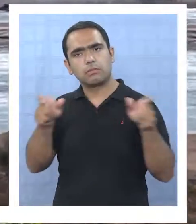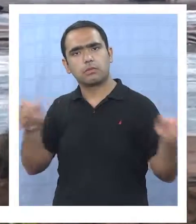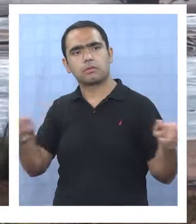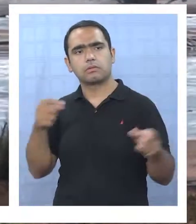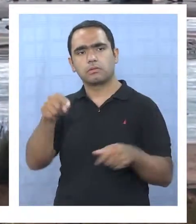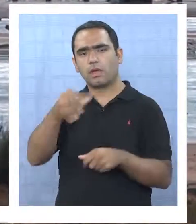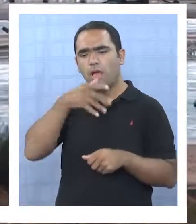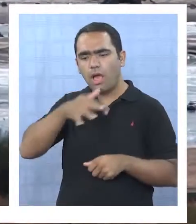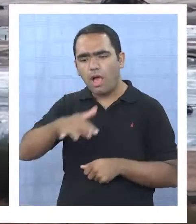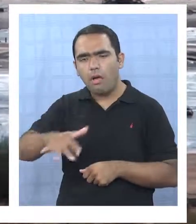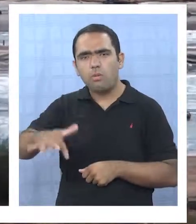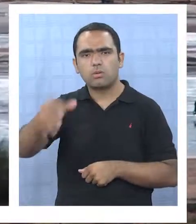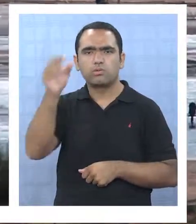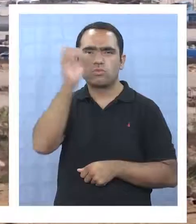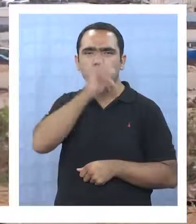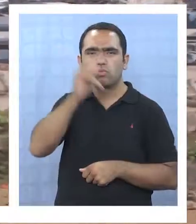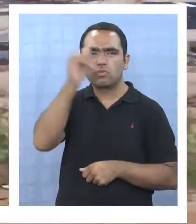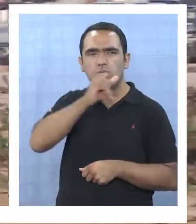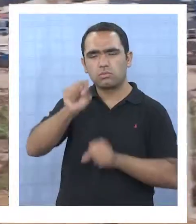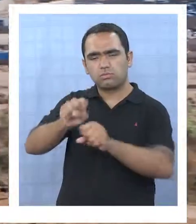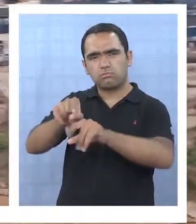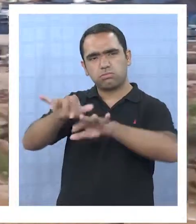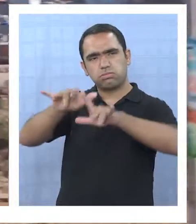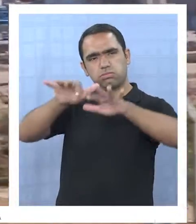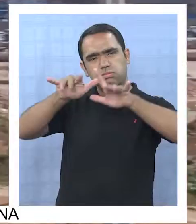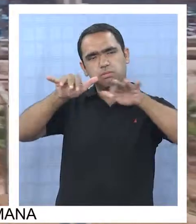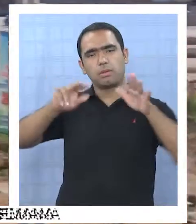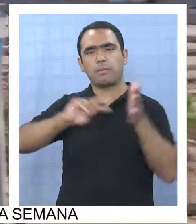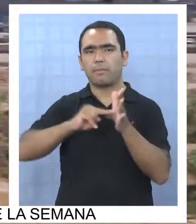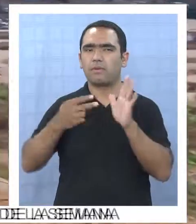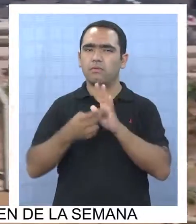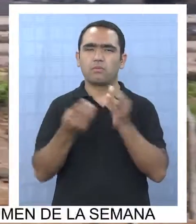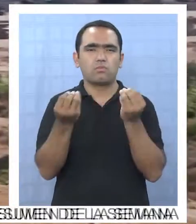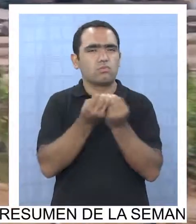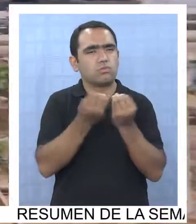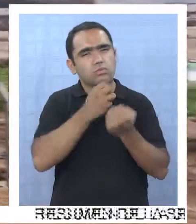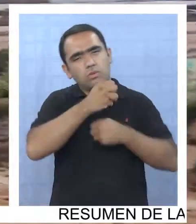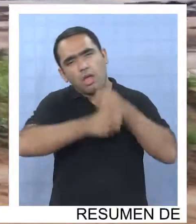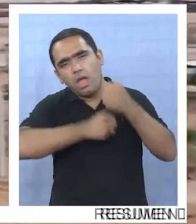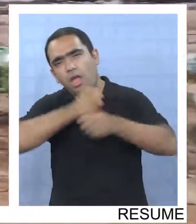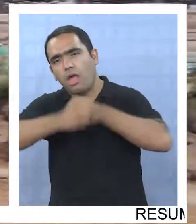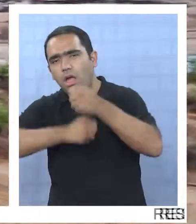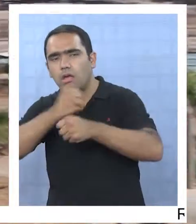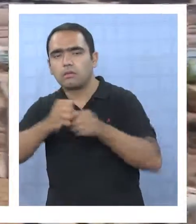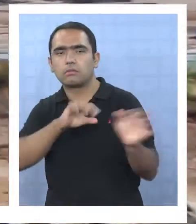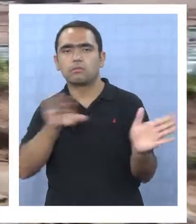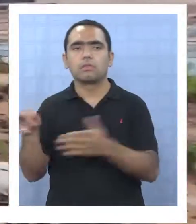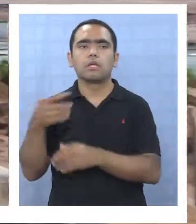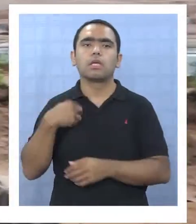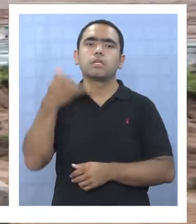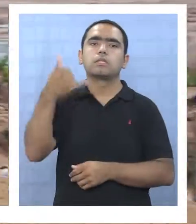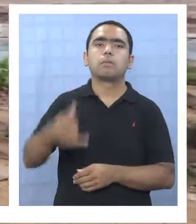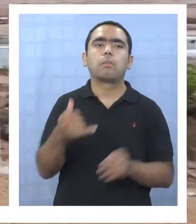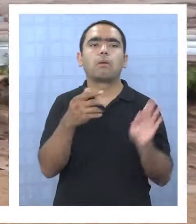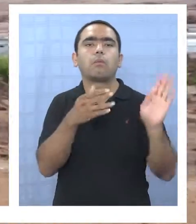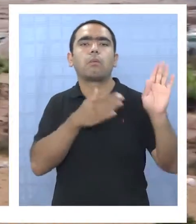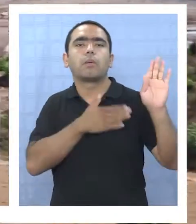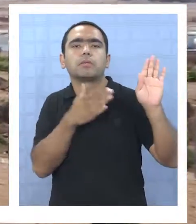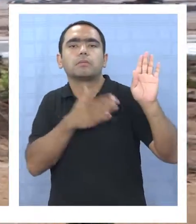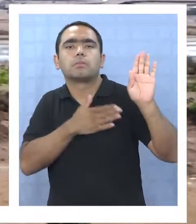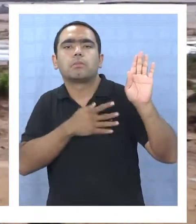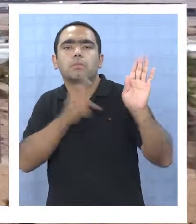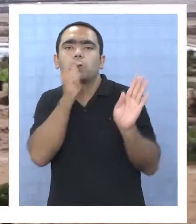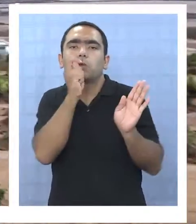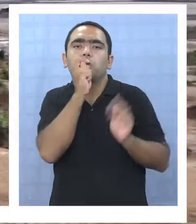la calidad de vida, problema que lo vienen acarreando hace varios años. Promesa, pura promesa, que